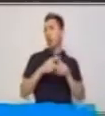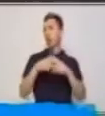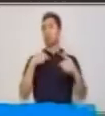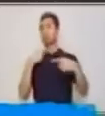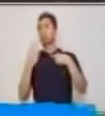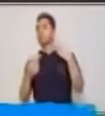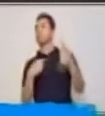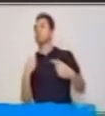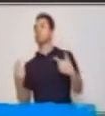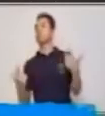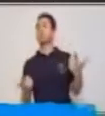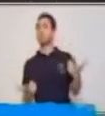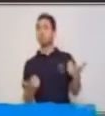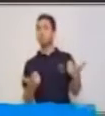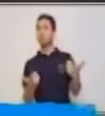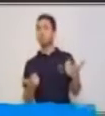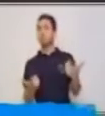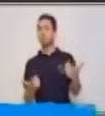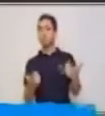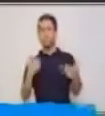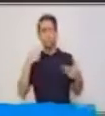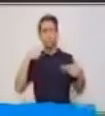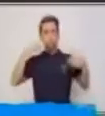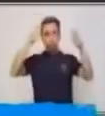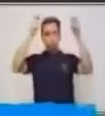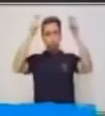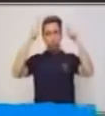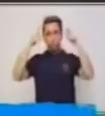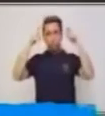habla alguien que tiene este sombrero?